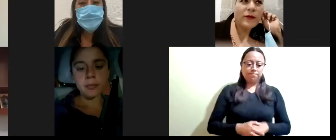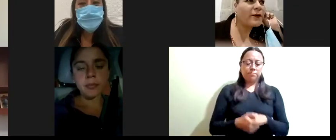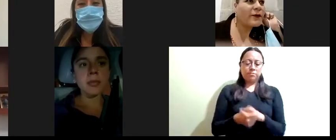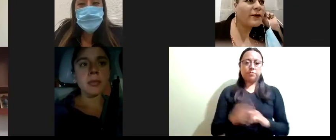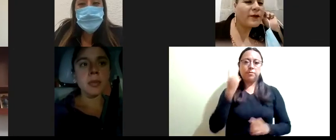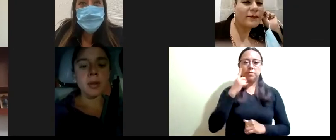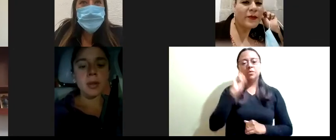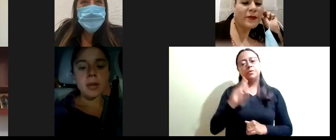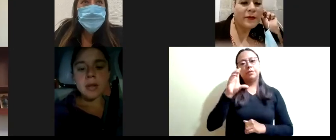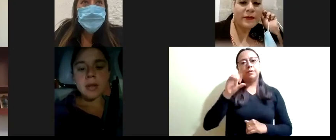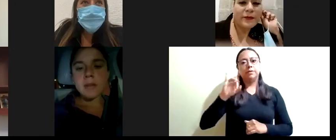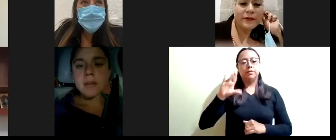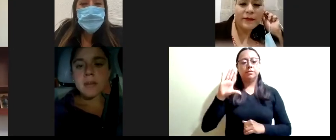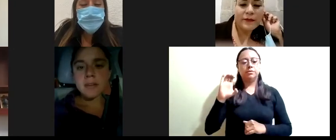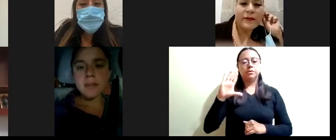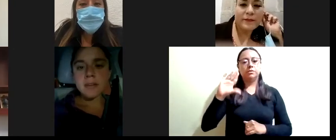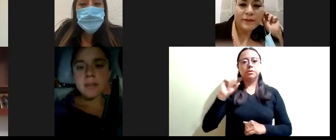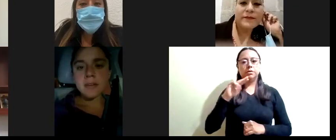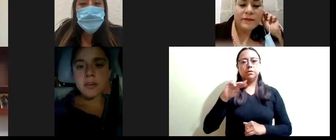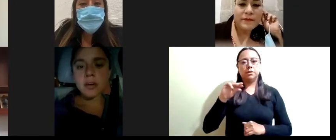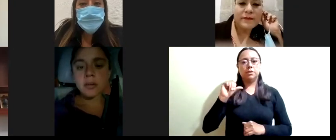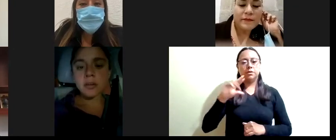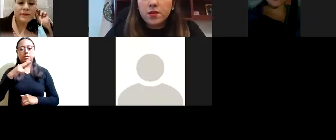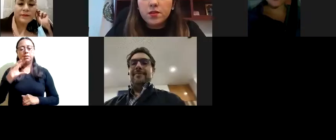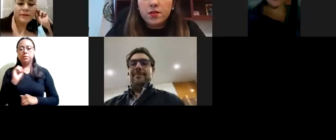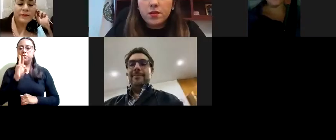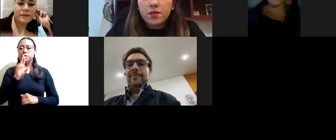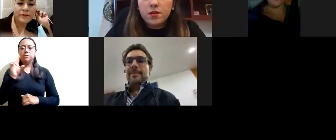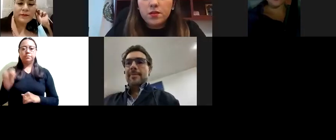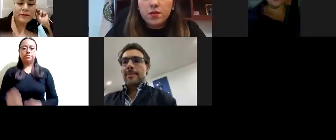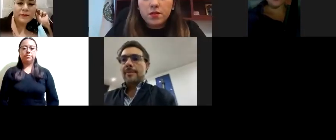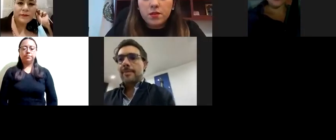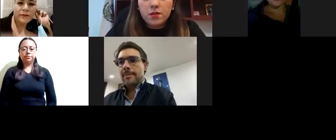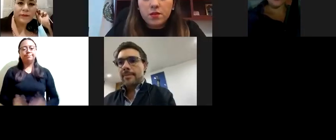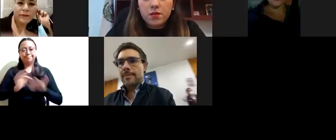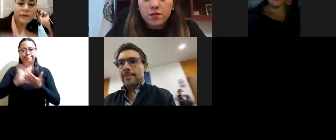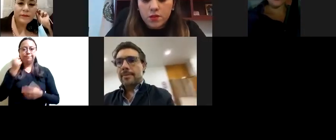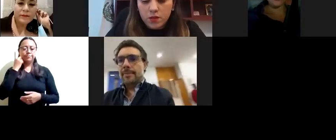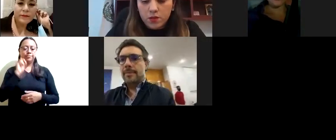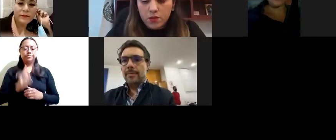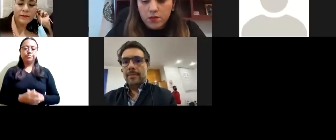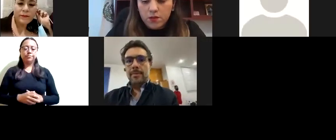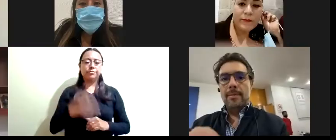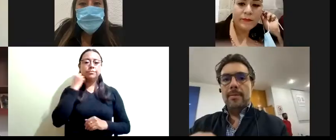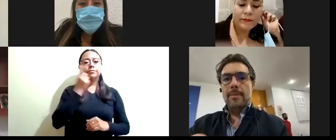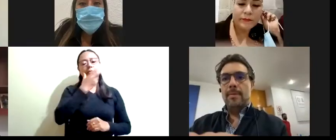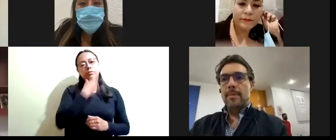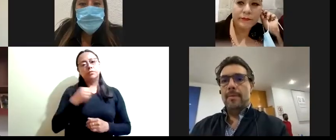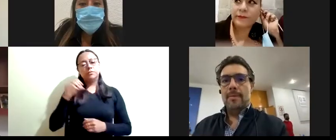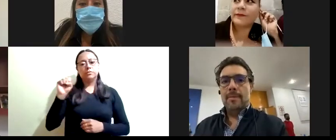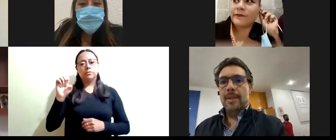Bastida. Circe Camacho, en contra. Gracias, diputada. Diputado Jesús Esma